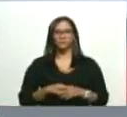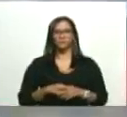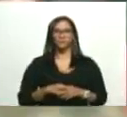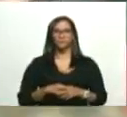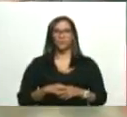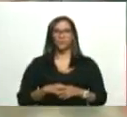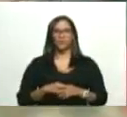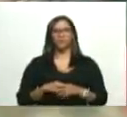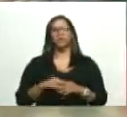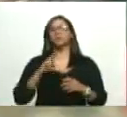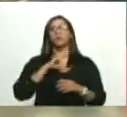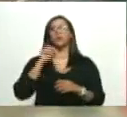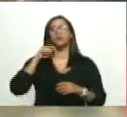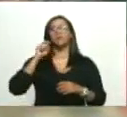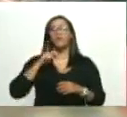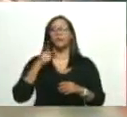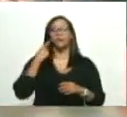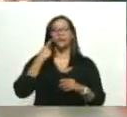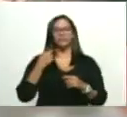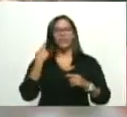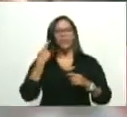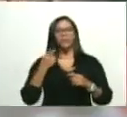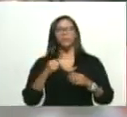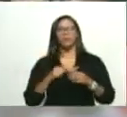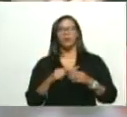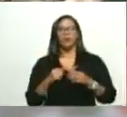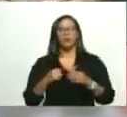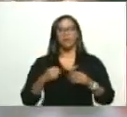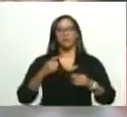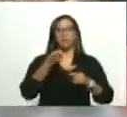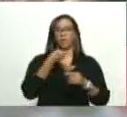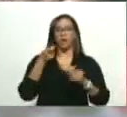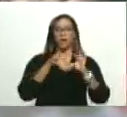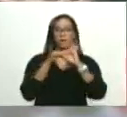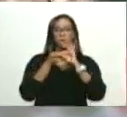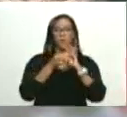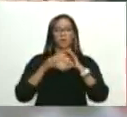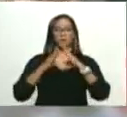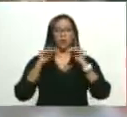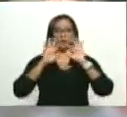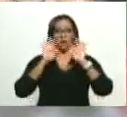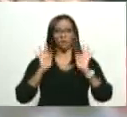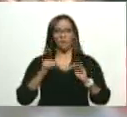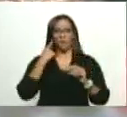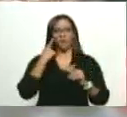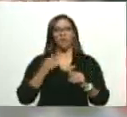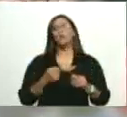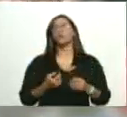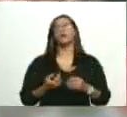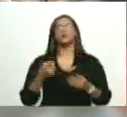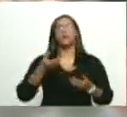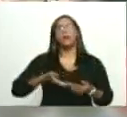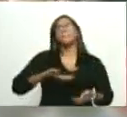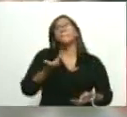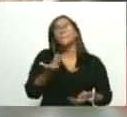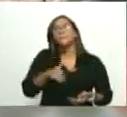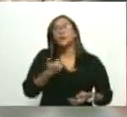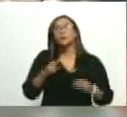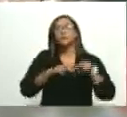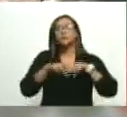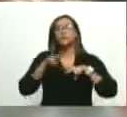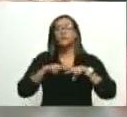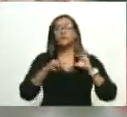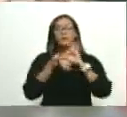creo que tenemos que buscar los puntos de unidad en todos los casos y ver cuáles son las posibilidades para construir esa